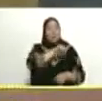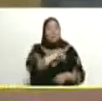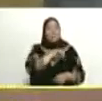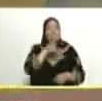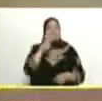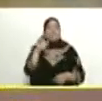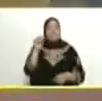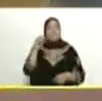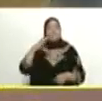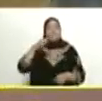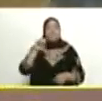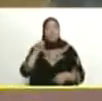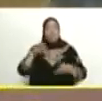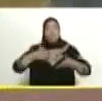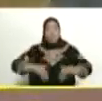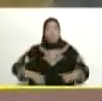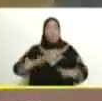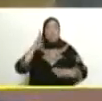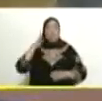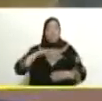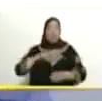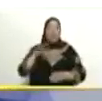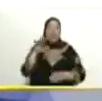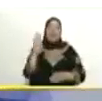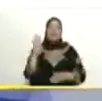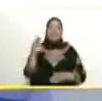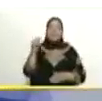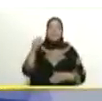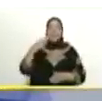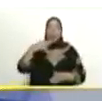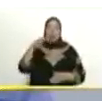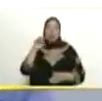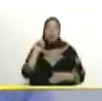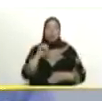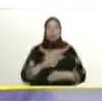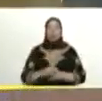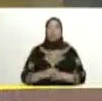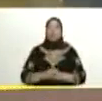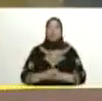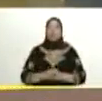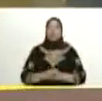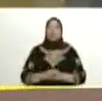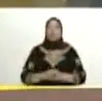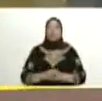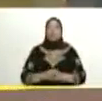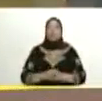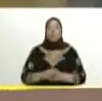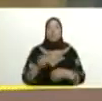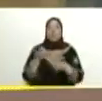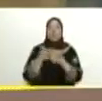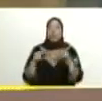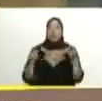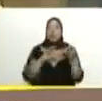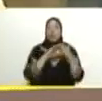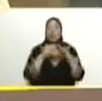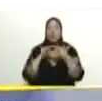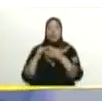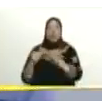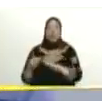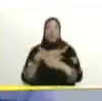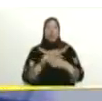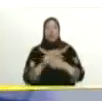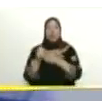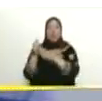Bolívar venía de raíces vascas. Nuestro gran libertador, jefa de la comunidad